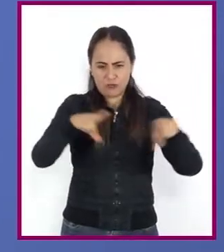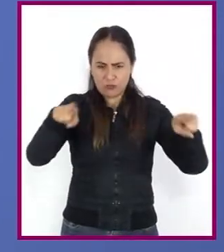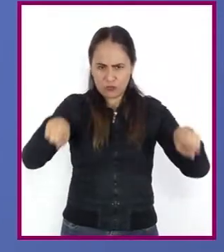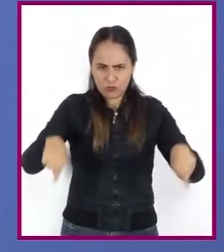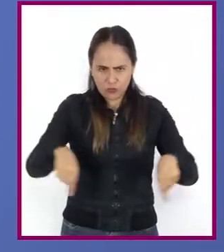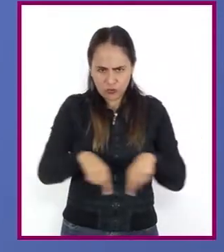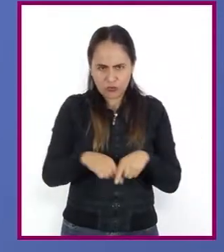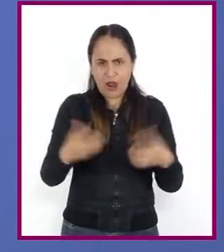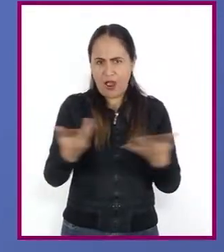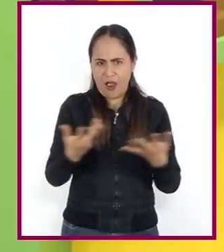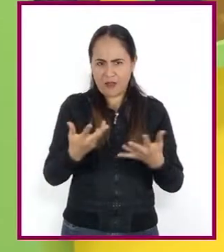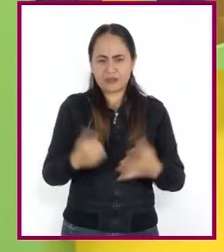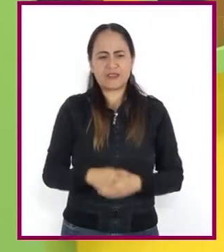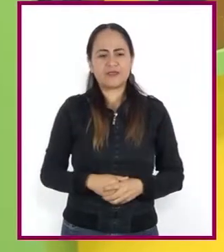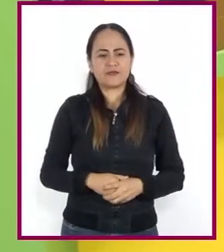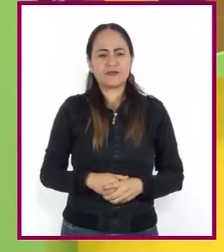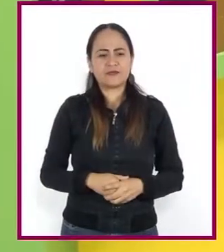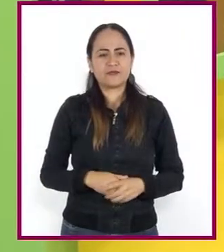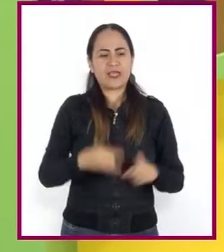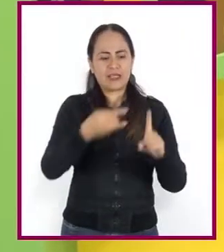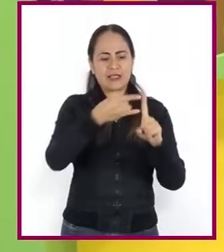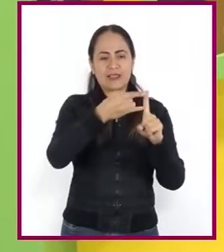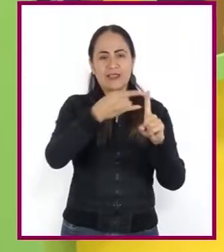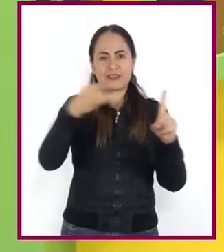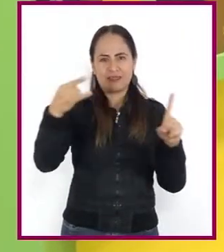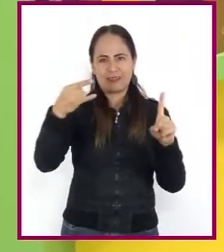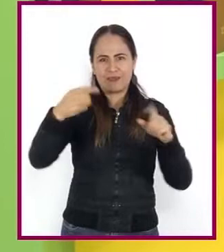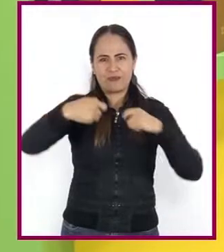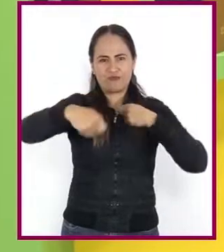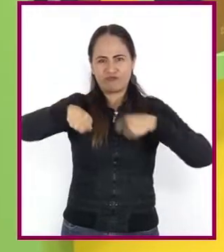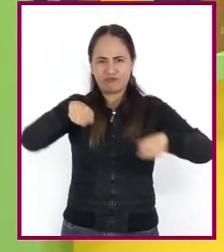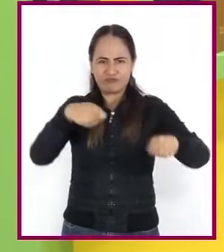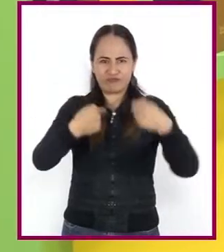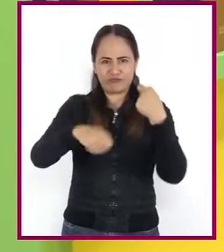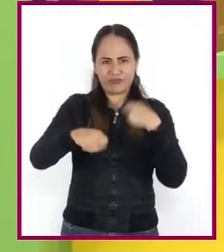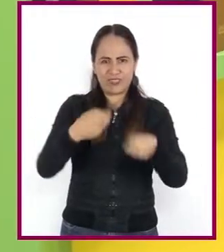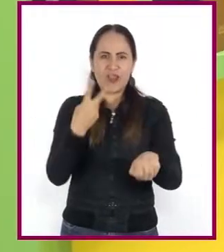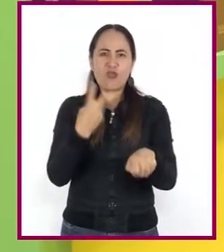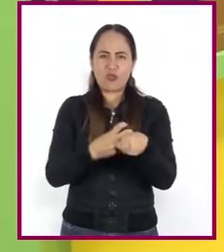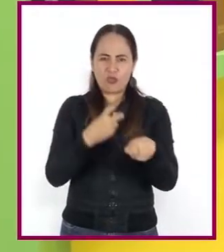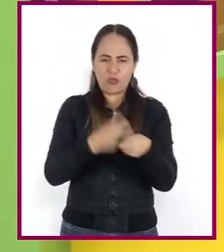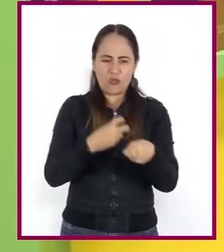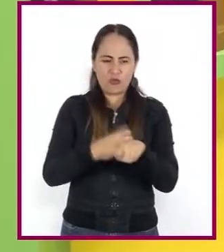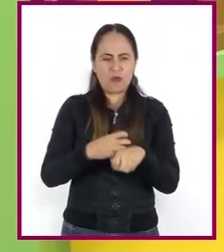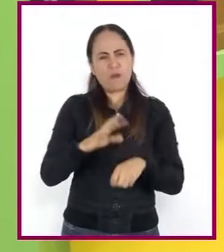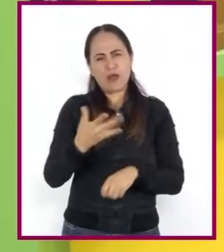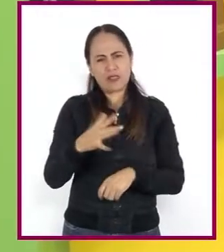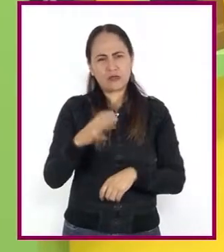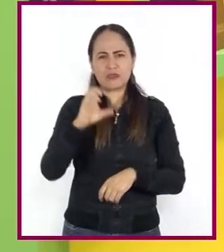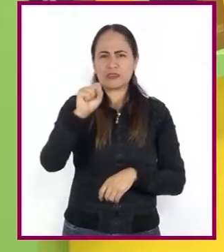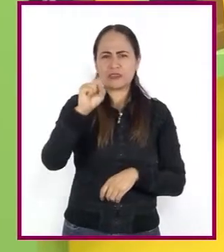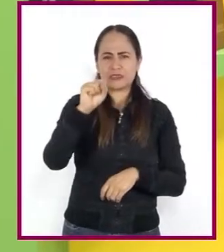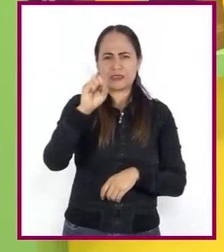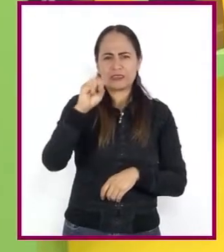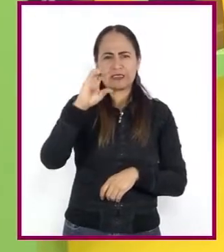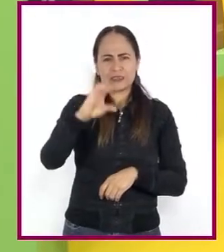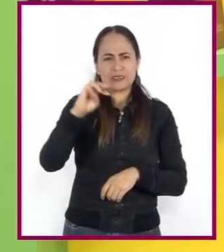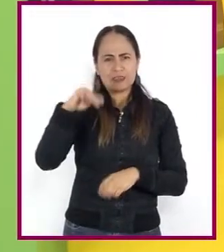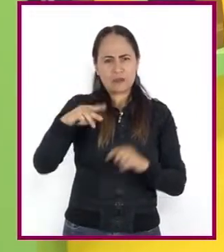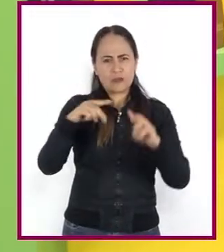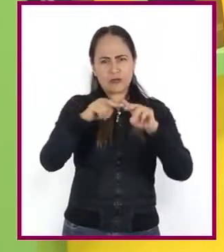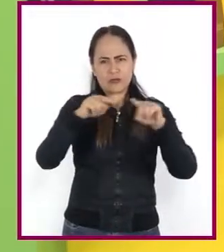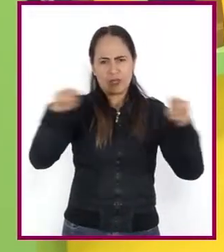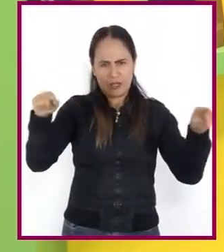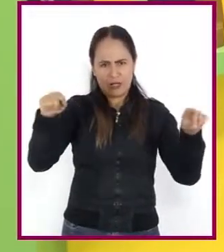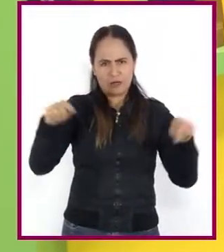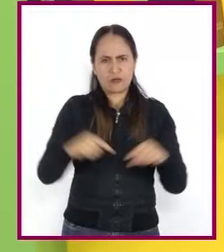son un rectángulo de cartón reciclado que mida aproximadamente 60 centímetros de largo por